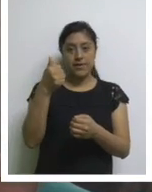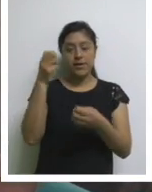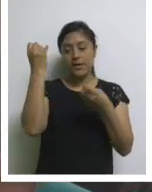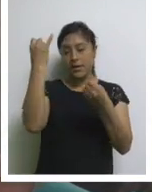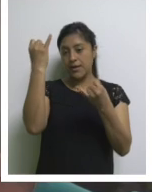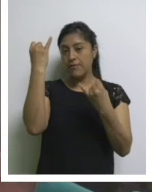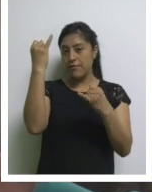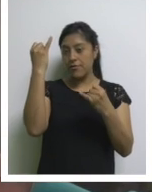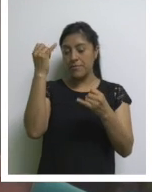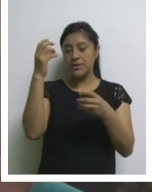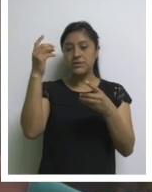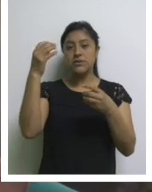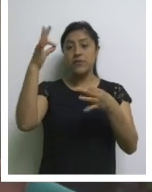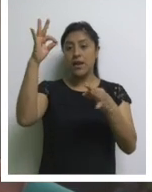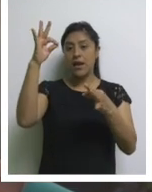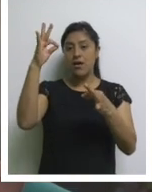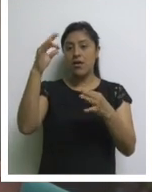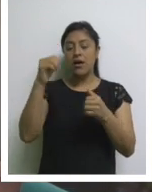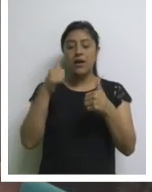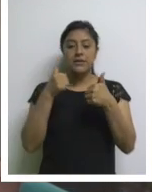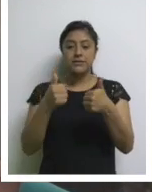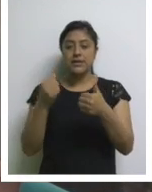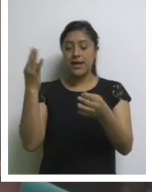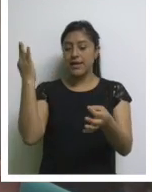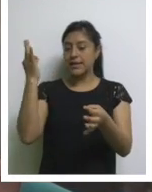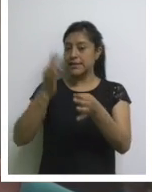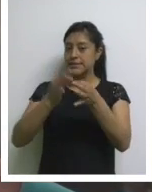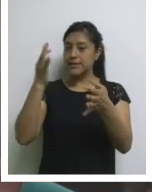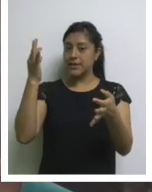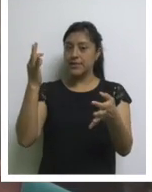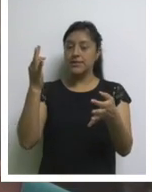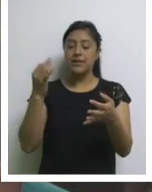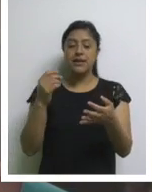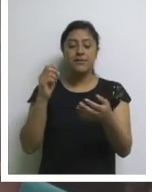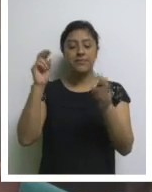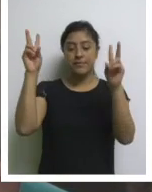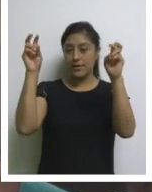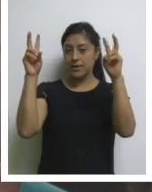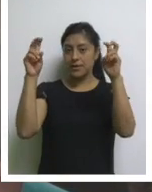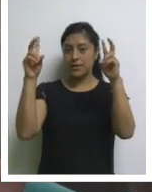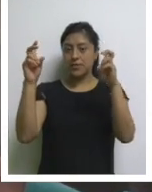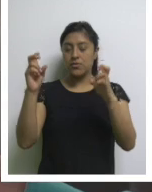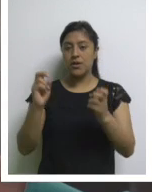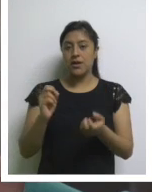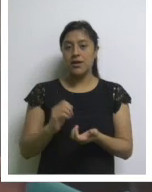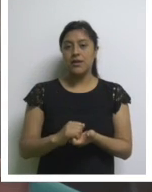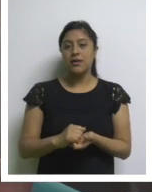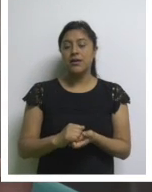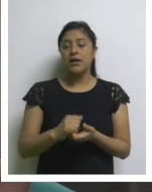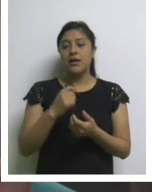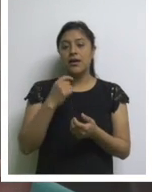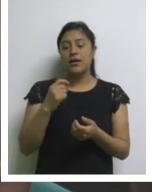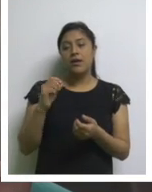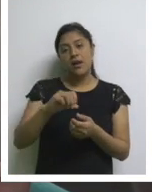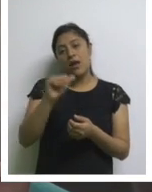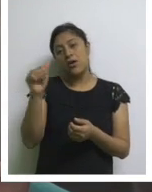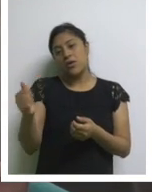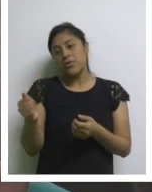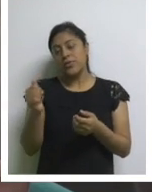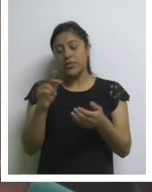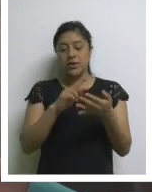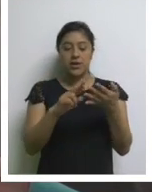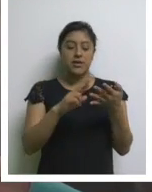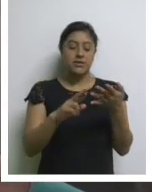retirarse, corrobore que la información de su hoja de solicitud sea exactamente la del titular. En este